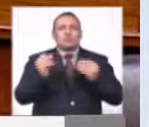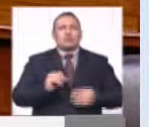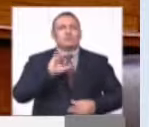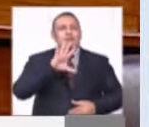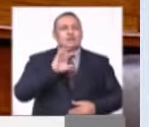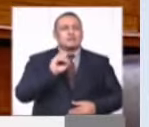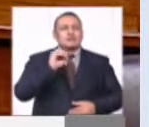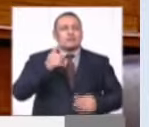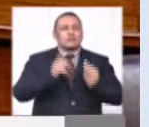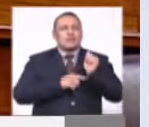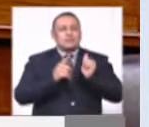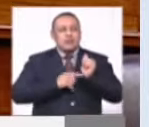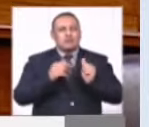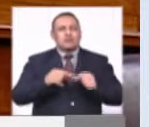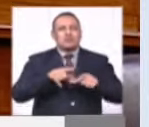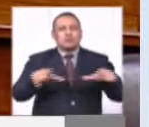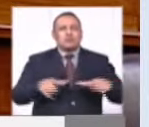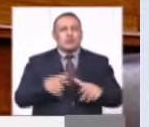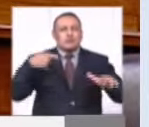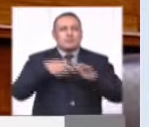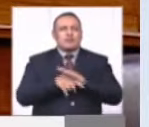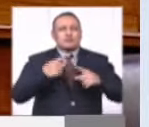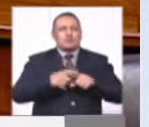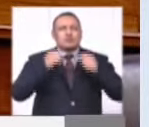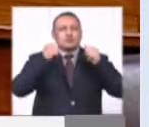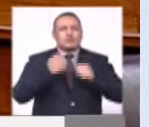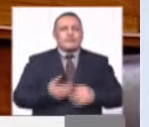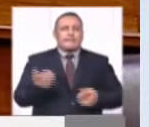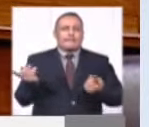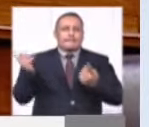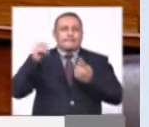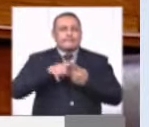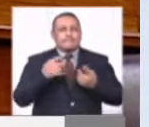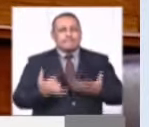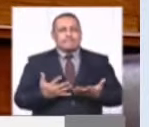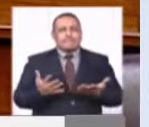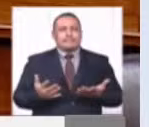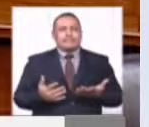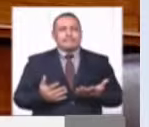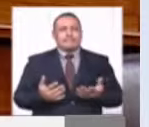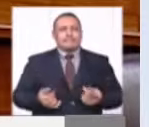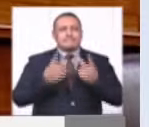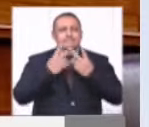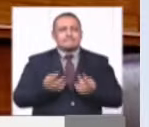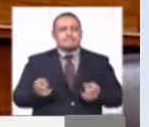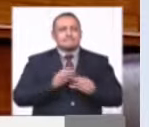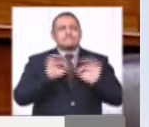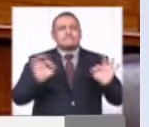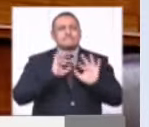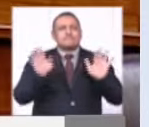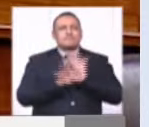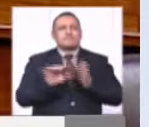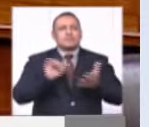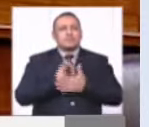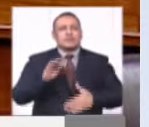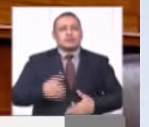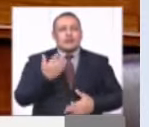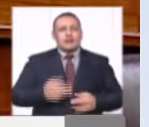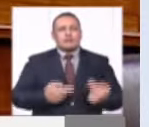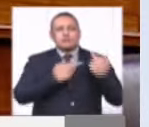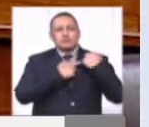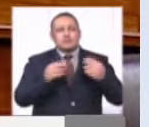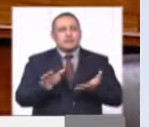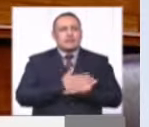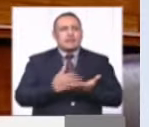50 hermanos asesinados en las protestas hasta la actualidad? Todavía no hay